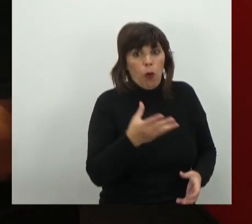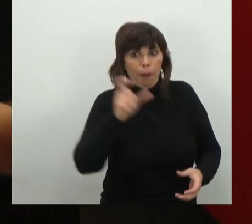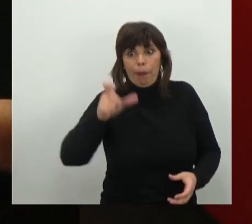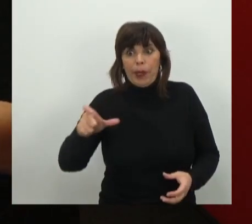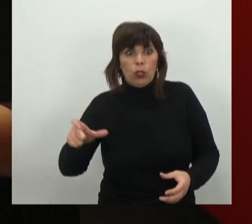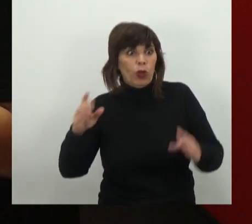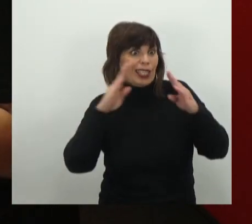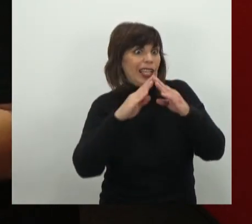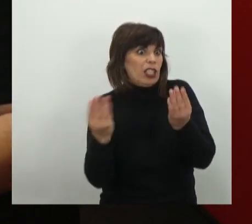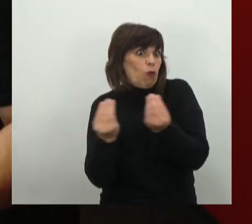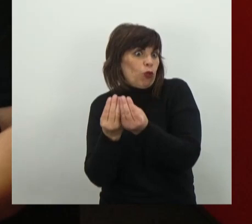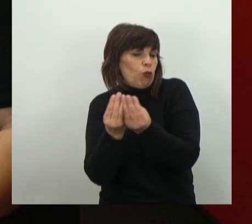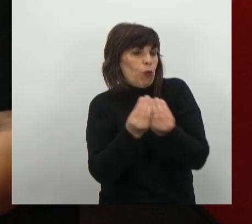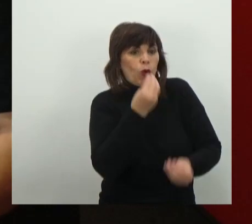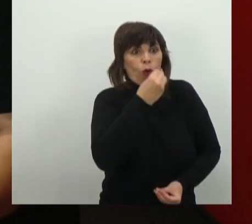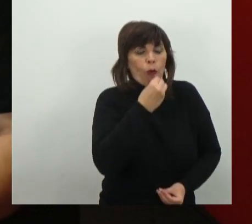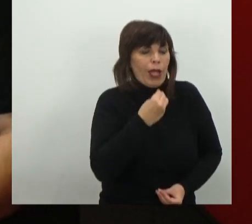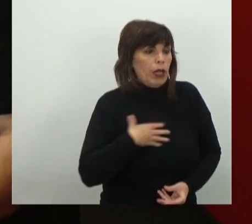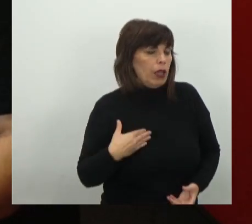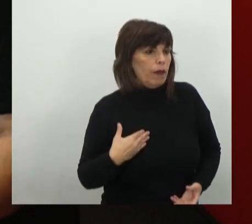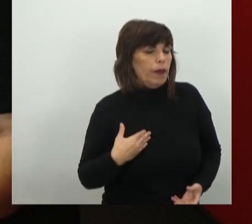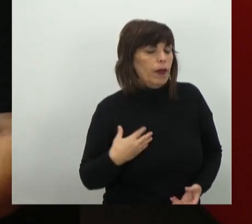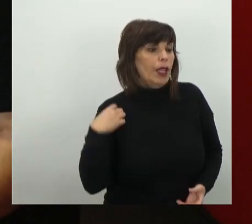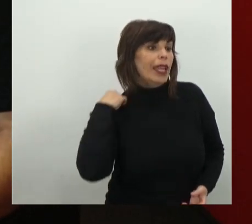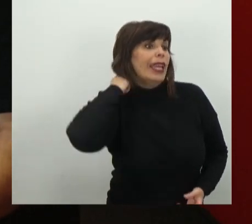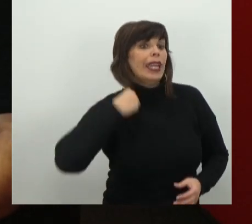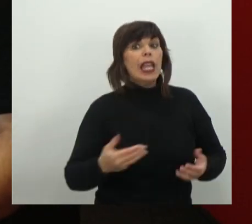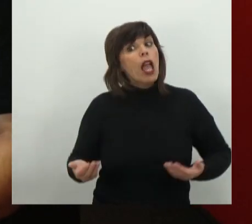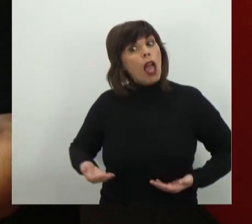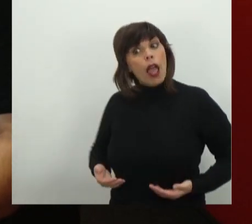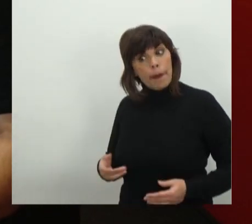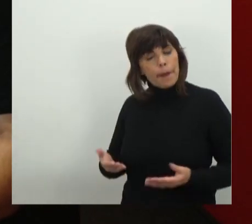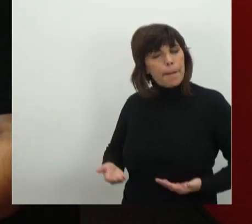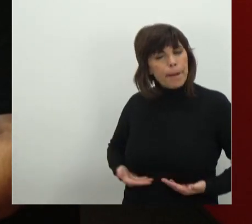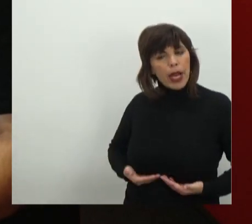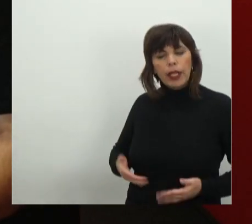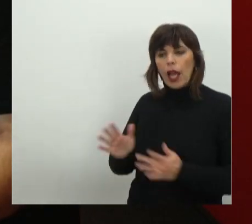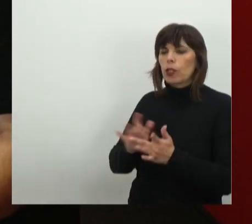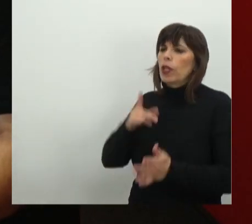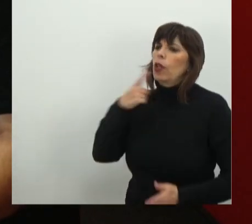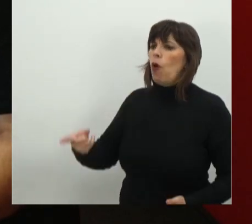no te importa, ¿no? ¿No te das cuenta que mi hermana me deja servir sola? Dile pues que me ayude.